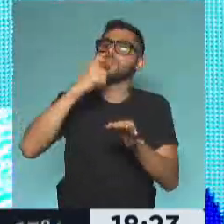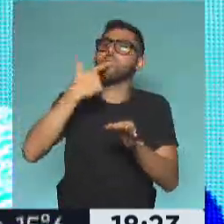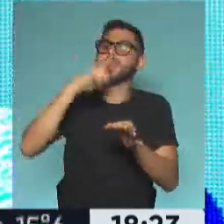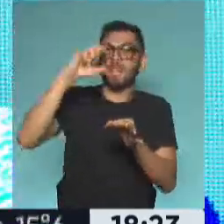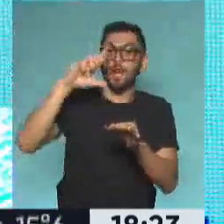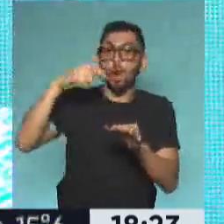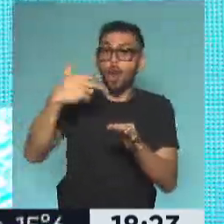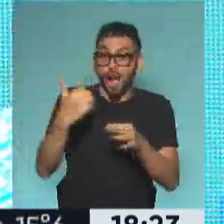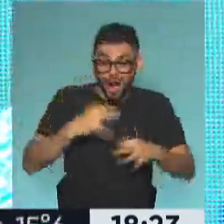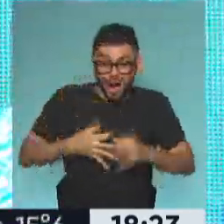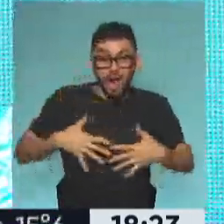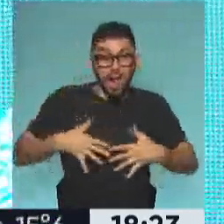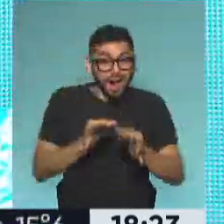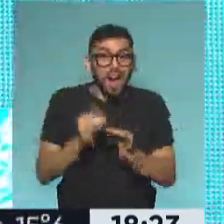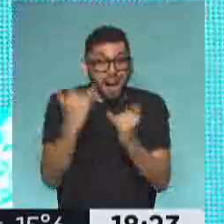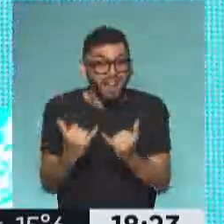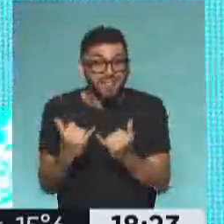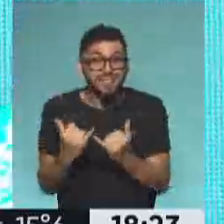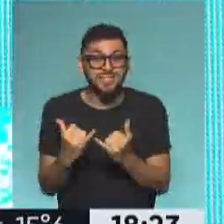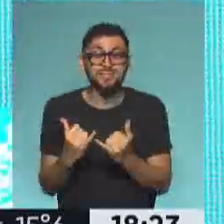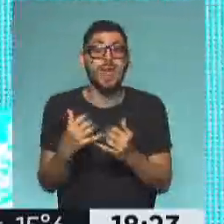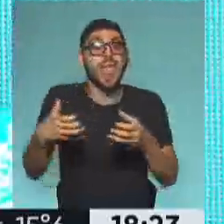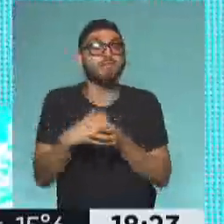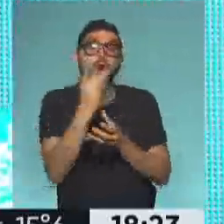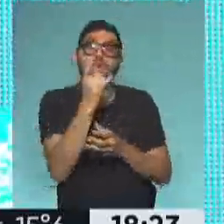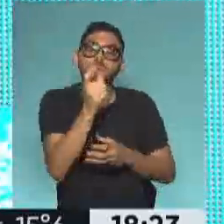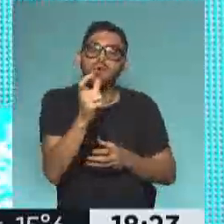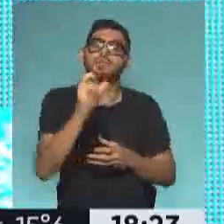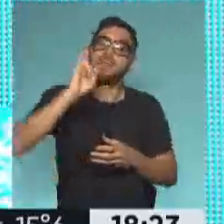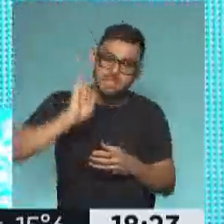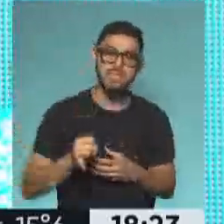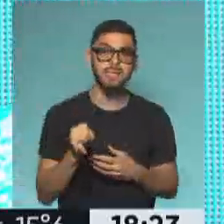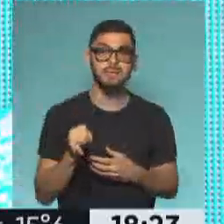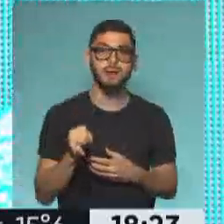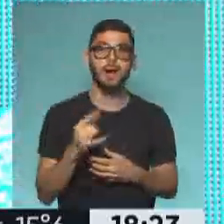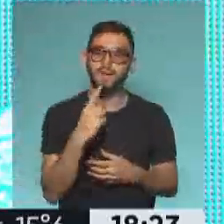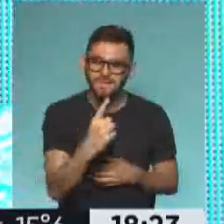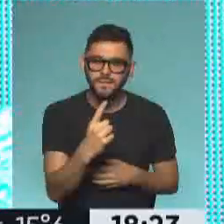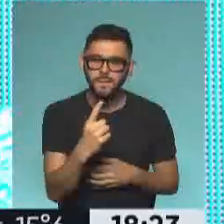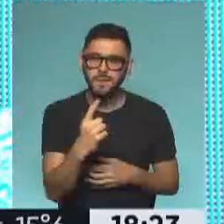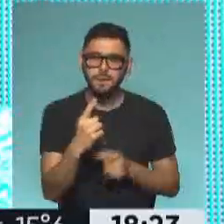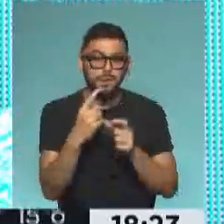azul fue sí. Francesca, la respuesta